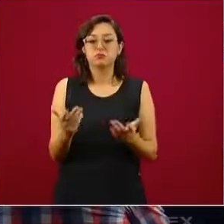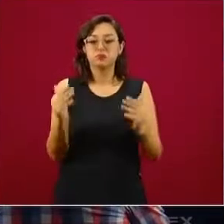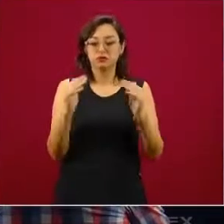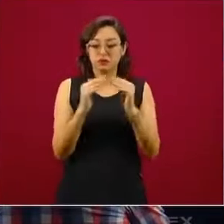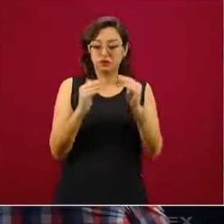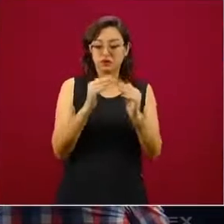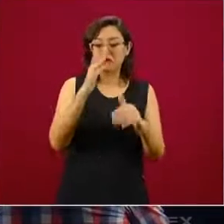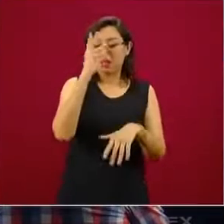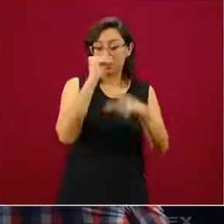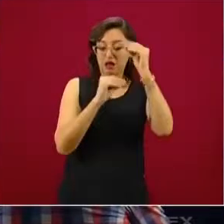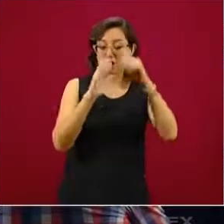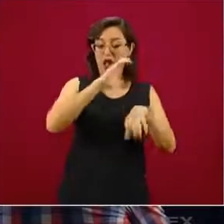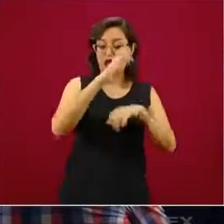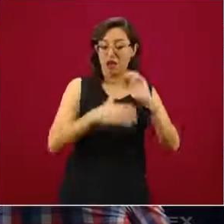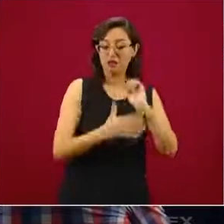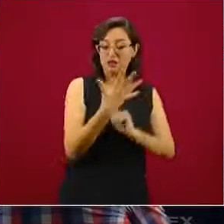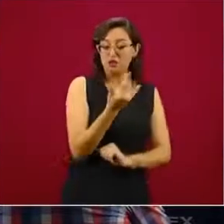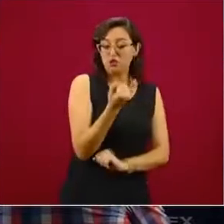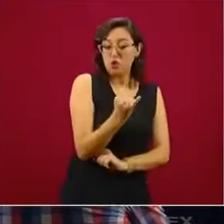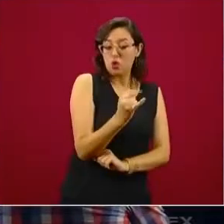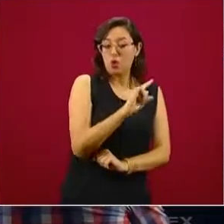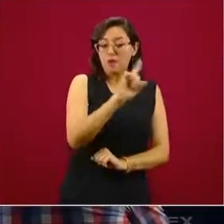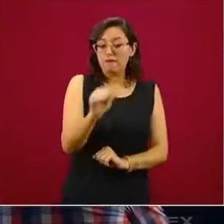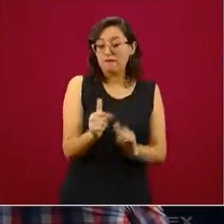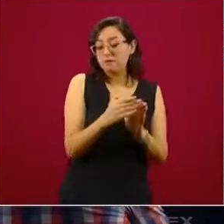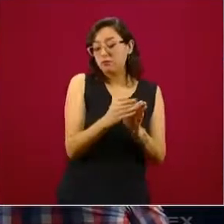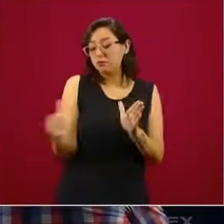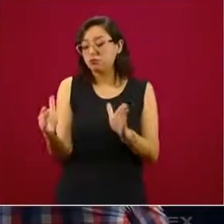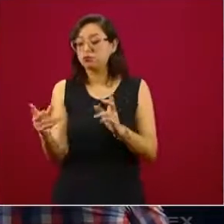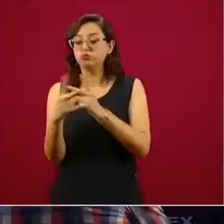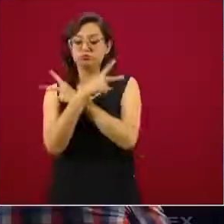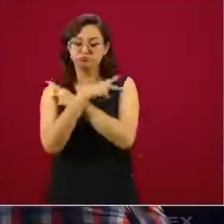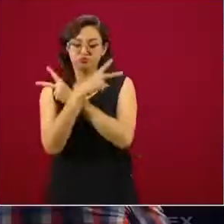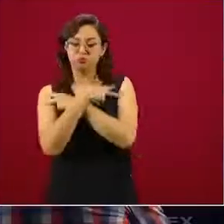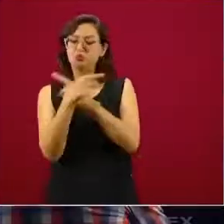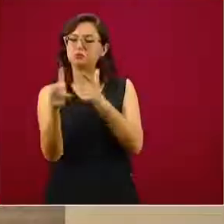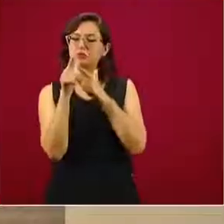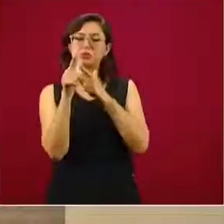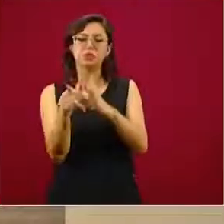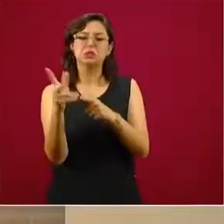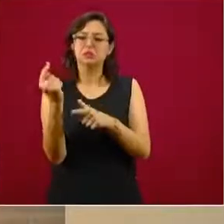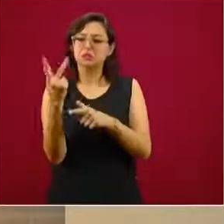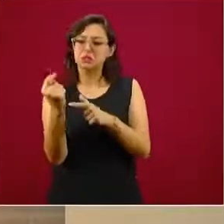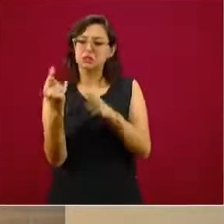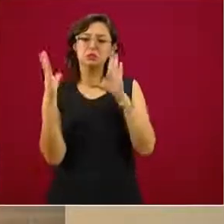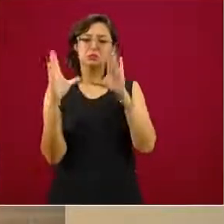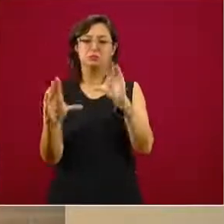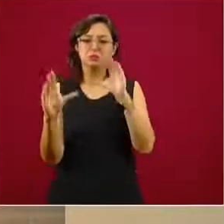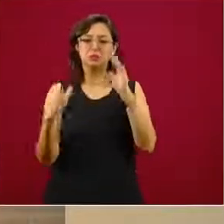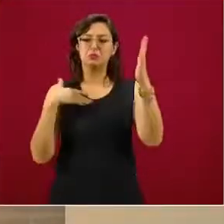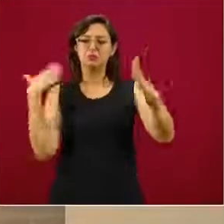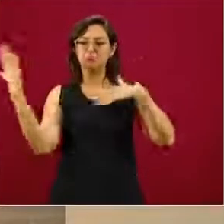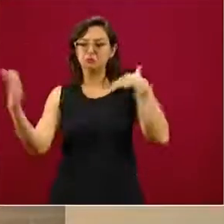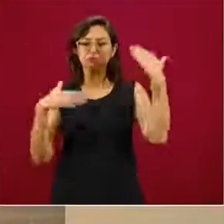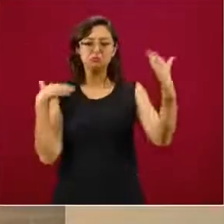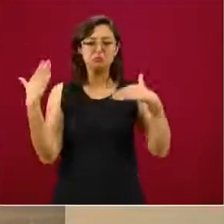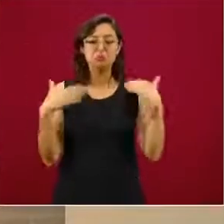el 5, van a continuar contenidos formativos, divertidos,